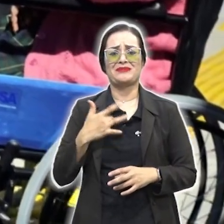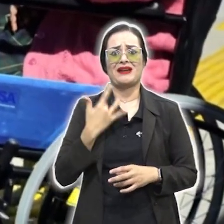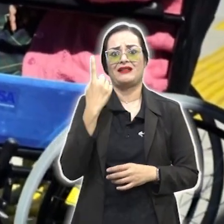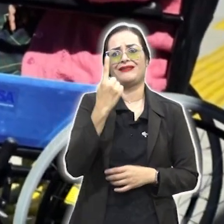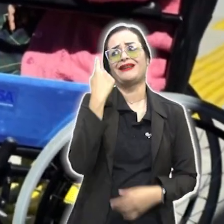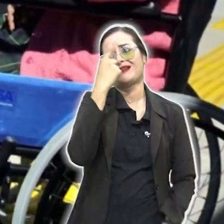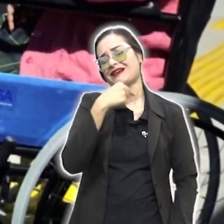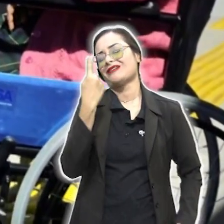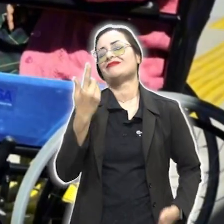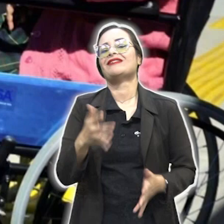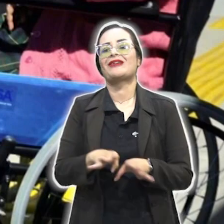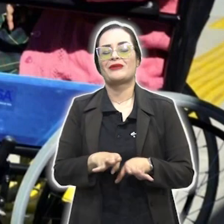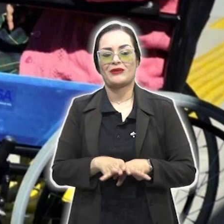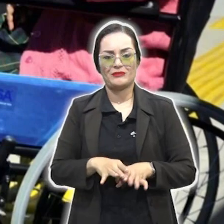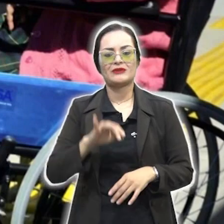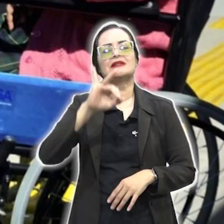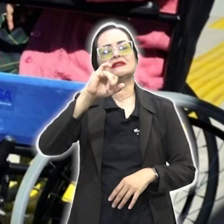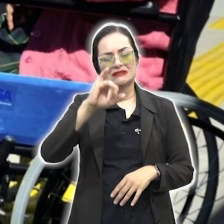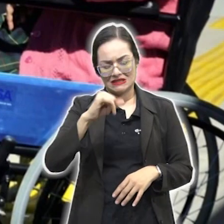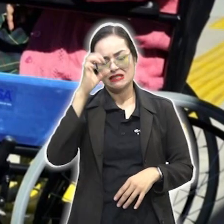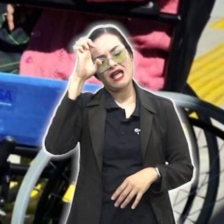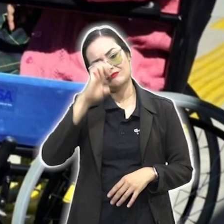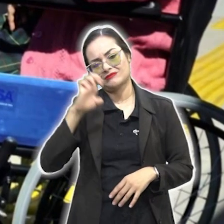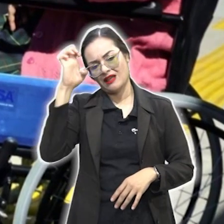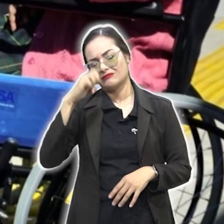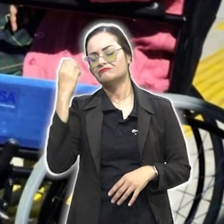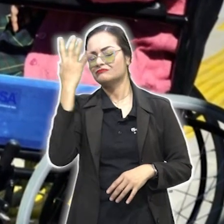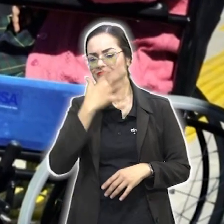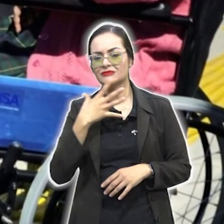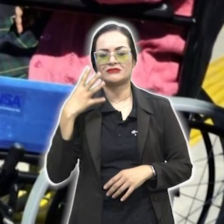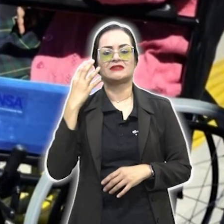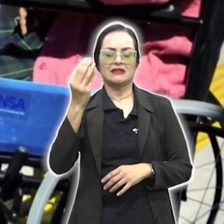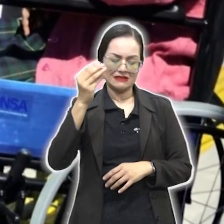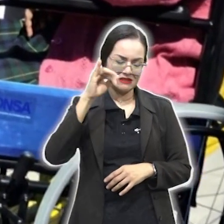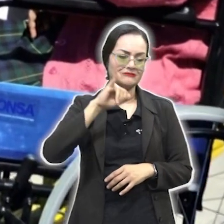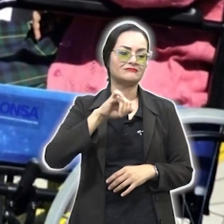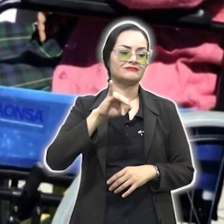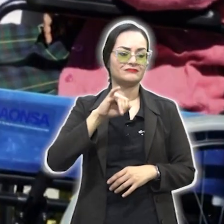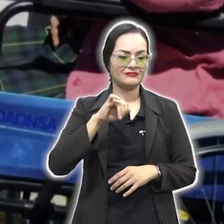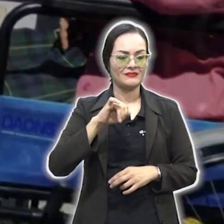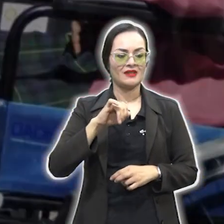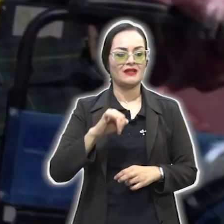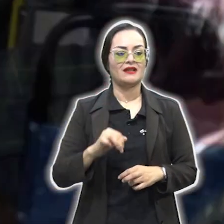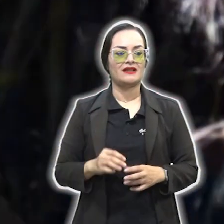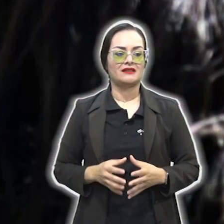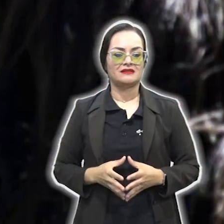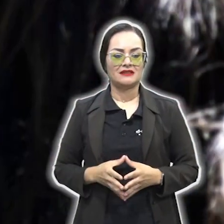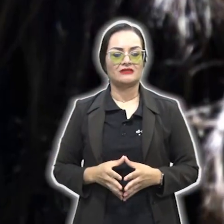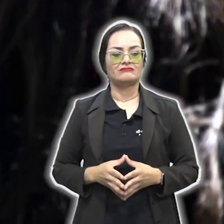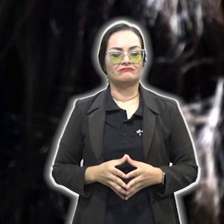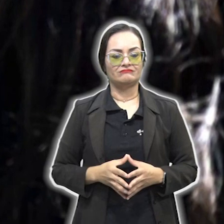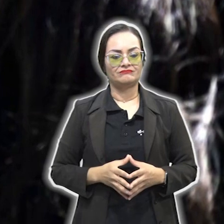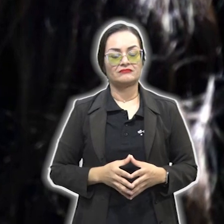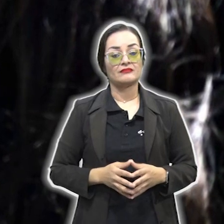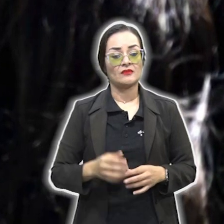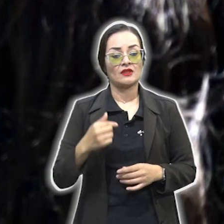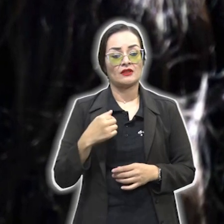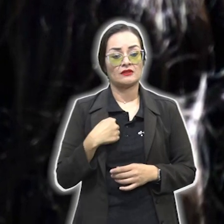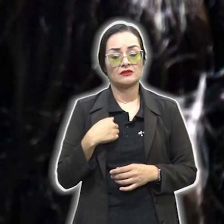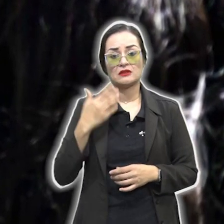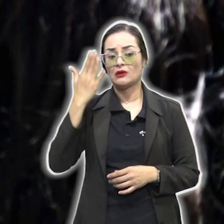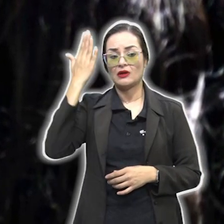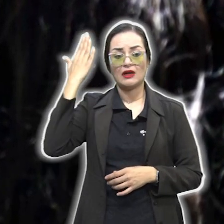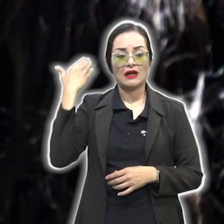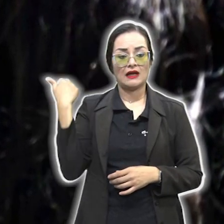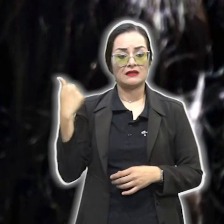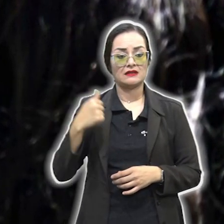y todo. Yo creo que el trato hacia las personas con discapacidad, la verdad yo